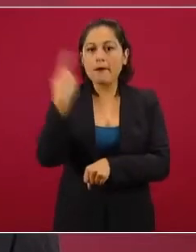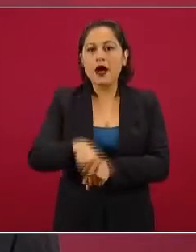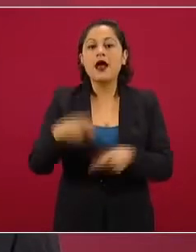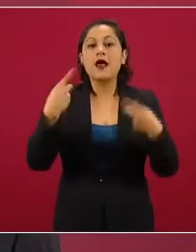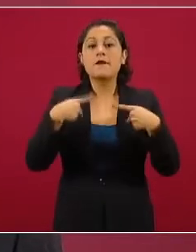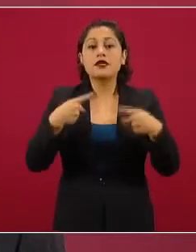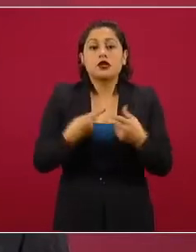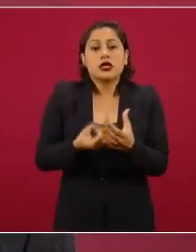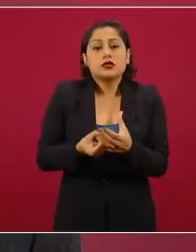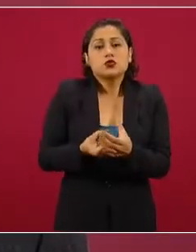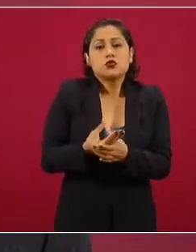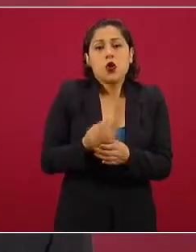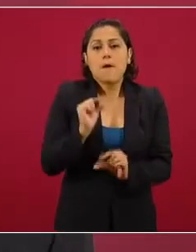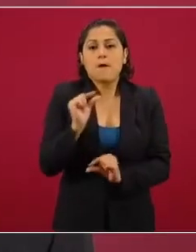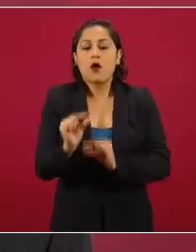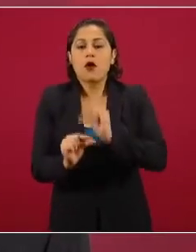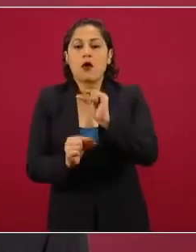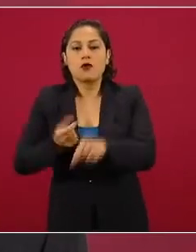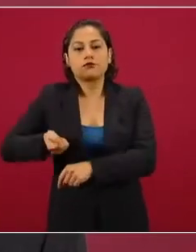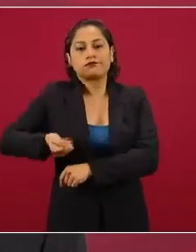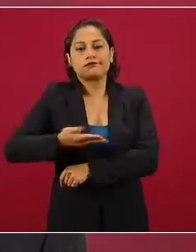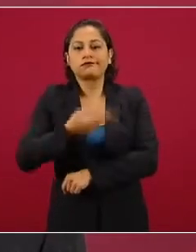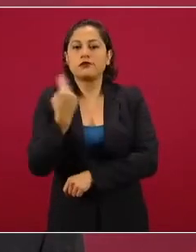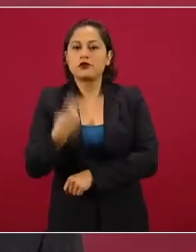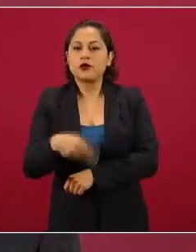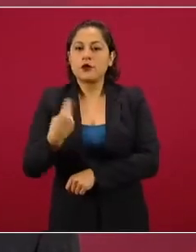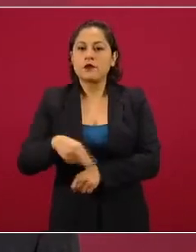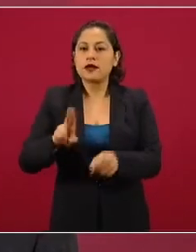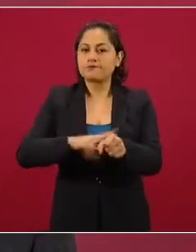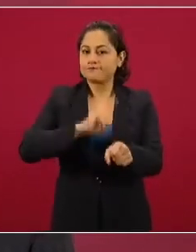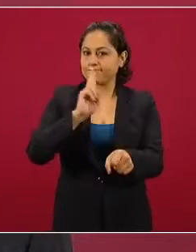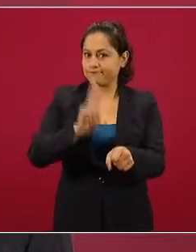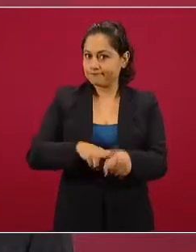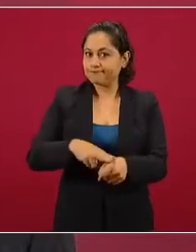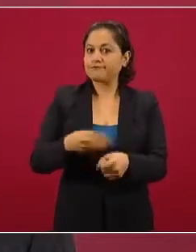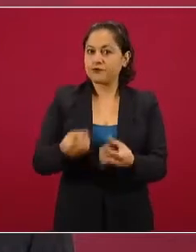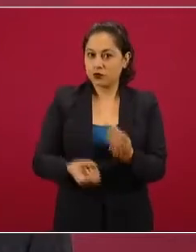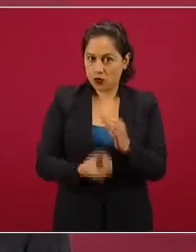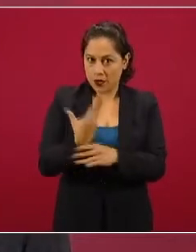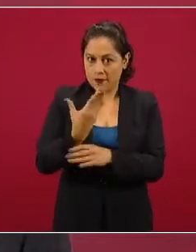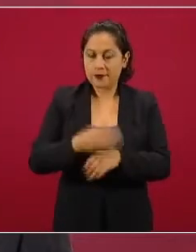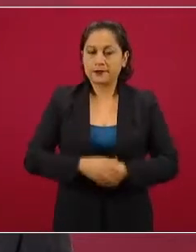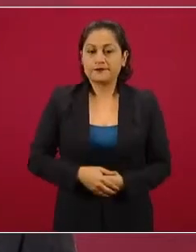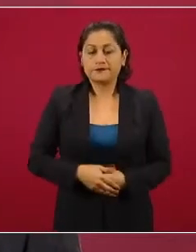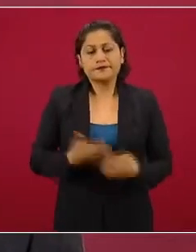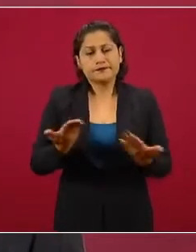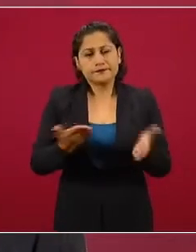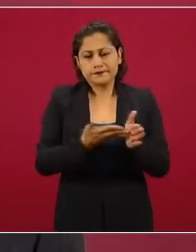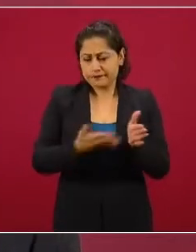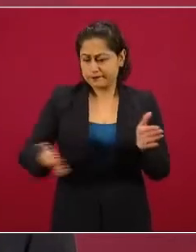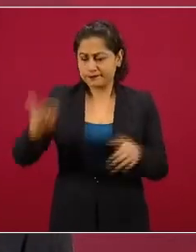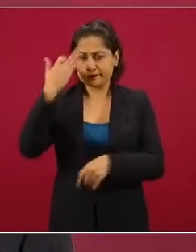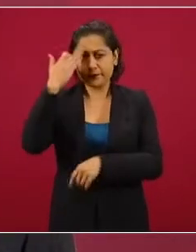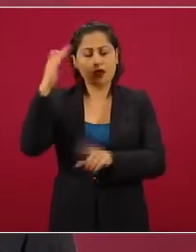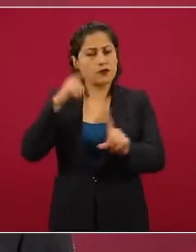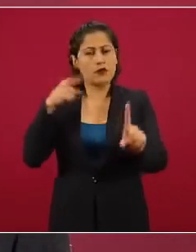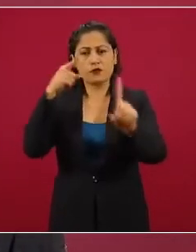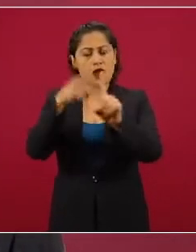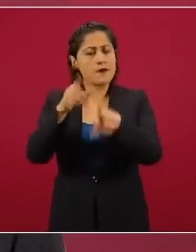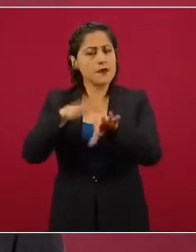la nueva normalidad, y que aquí lo que es muy importante es regular de una